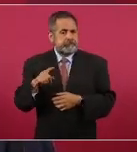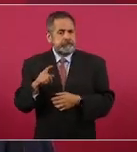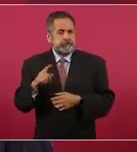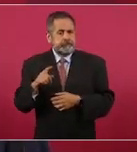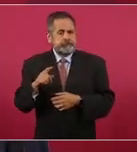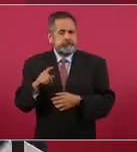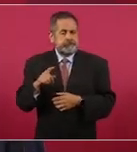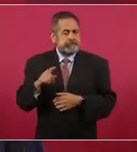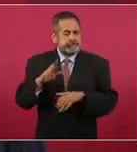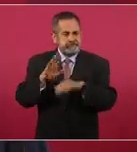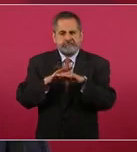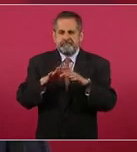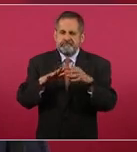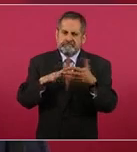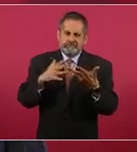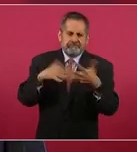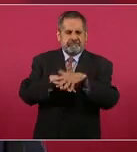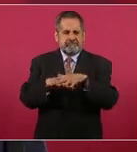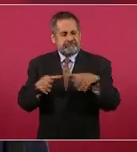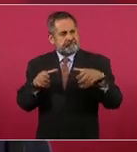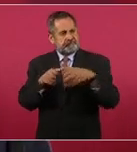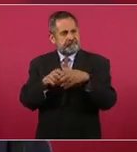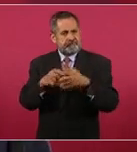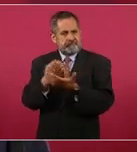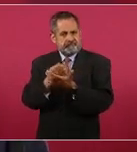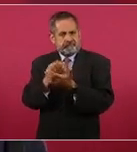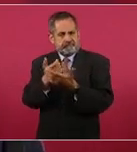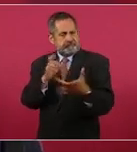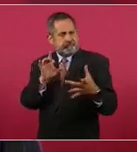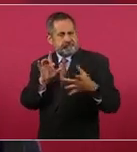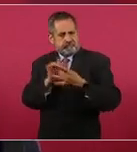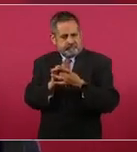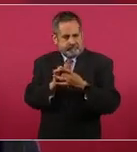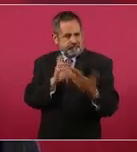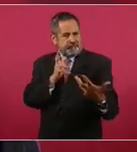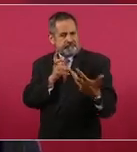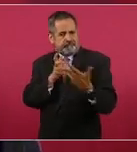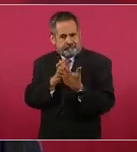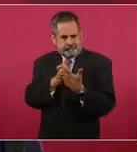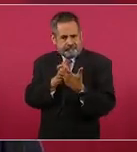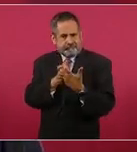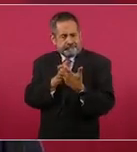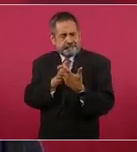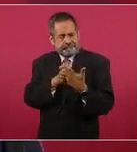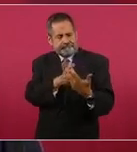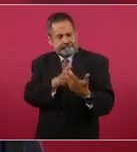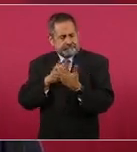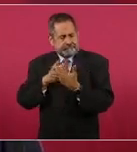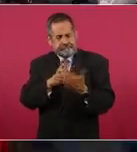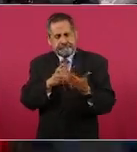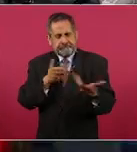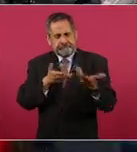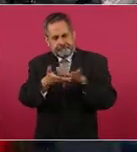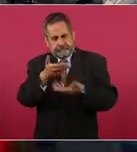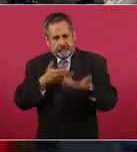de mayor integración económica con respecto a las soberanías,